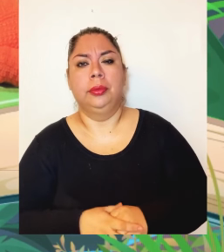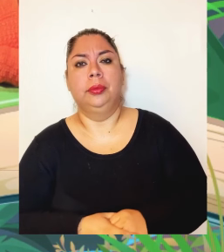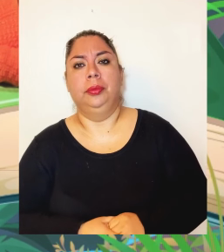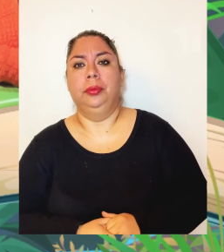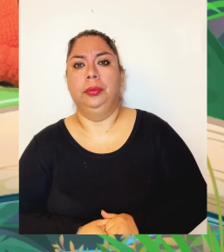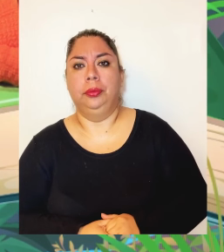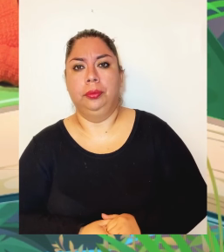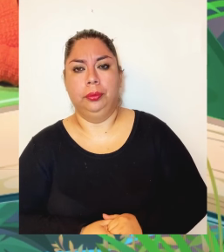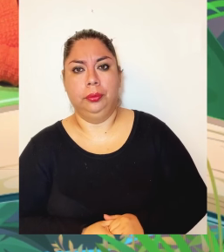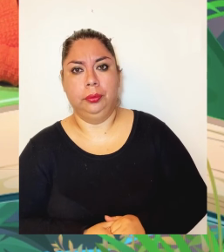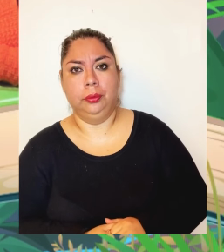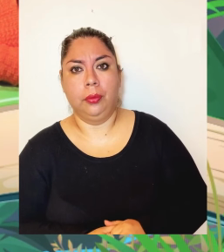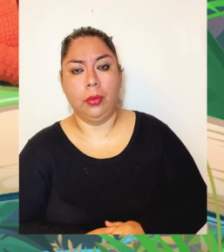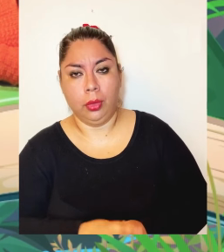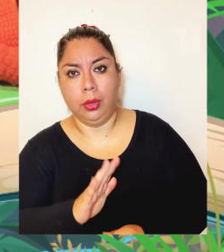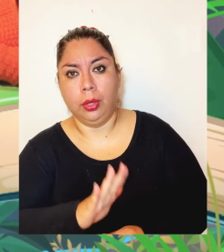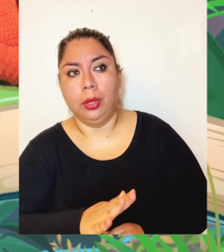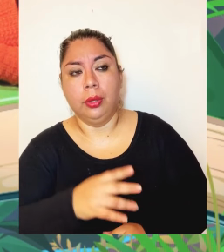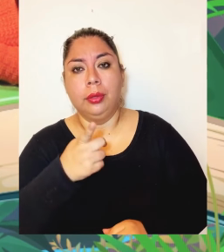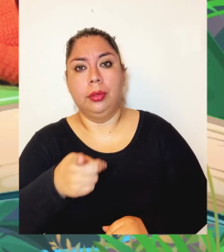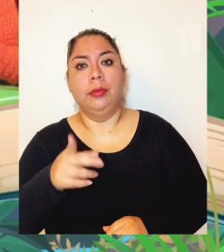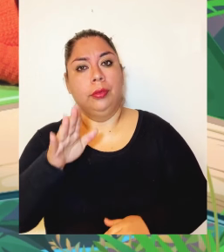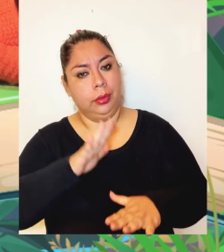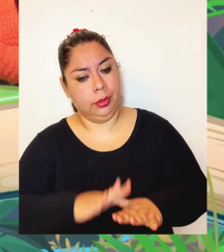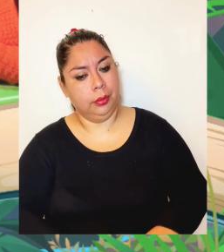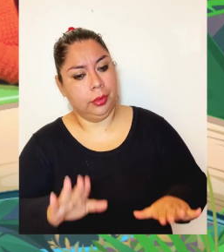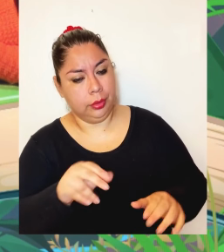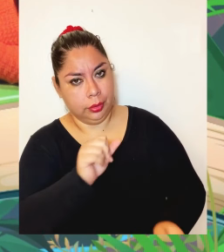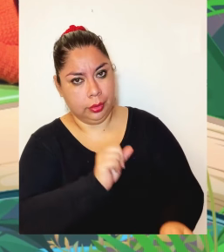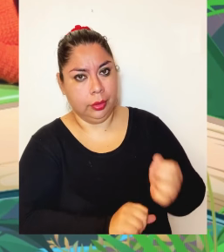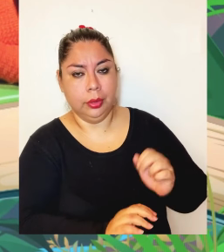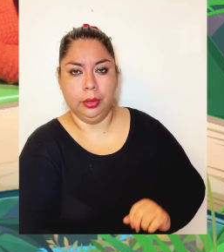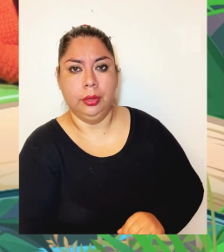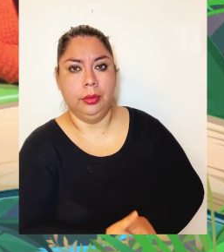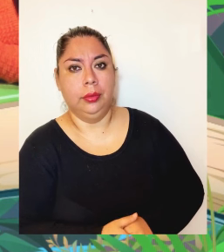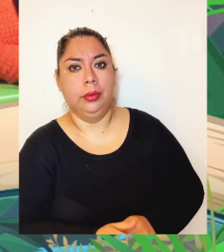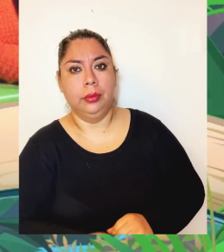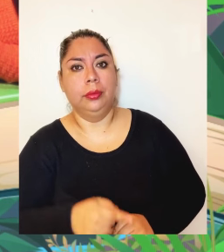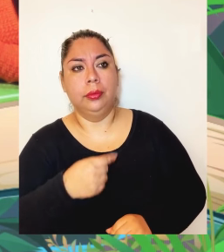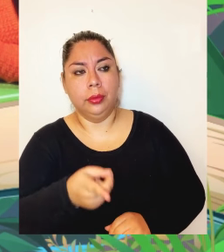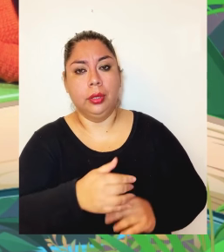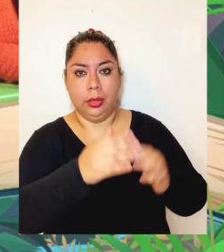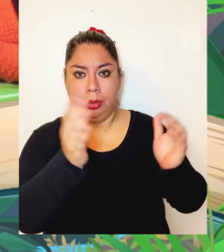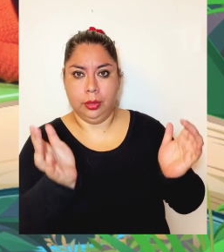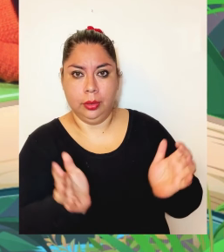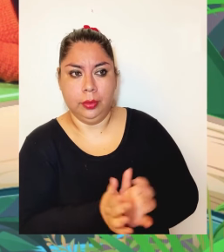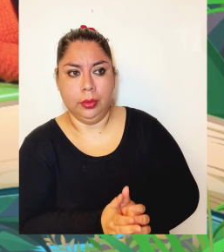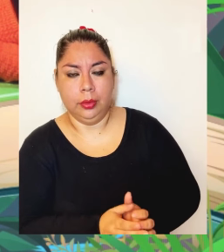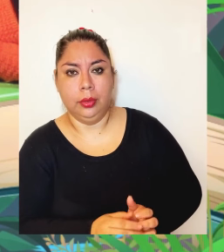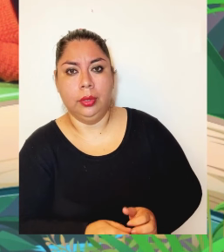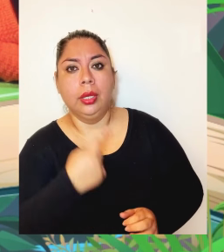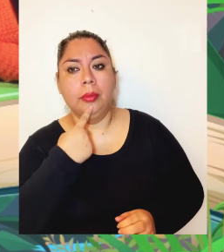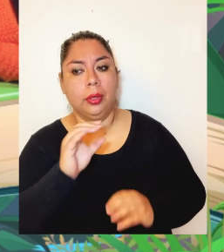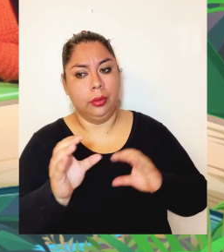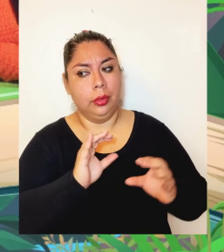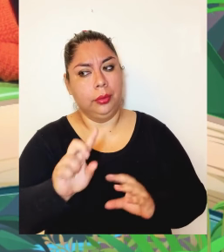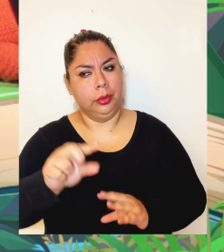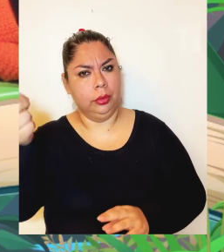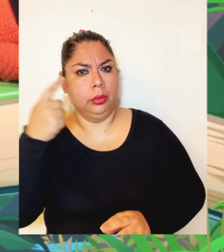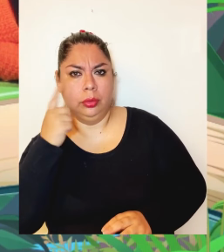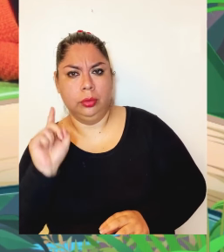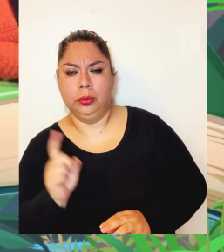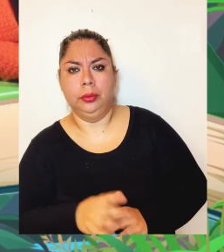pairi? Upayachirga ñañitanta uruta cospa. Niyataj chay wajrunan